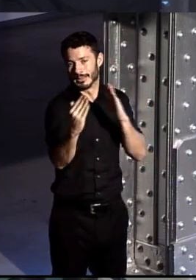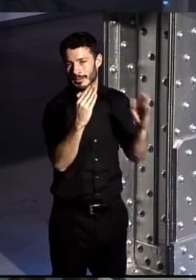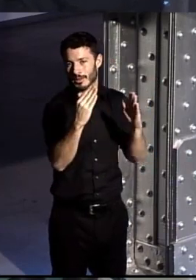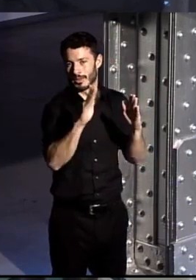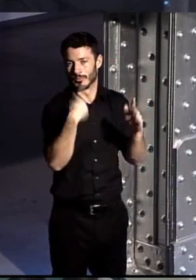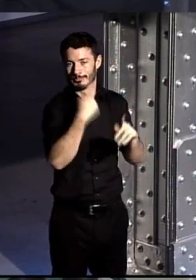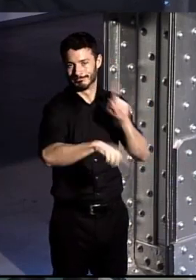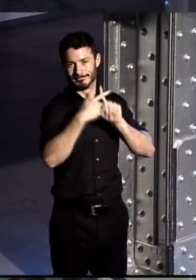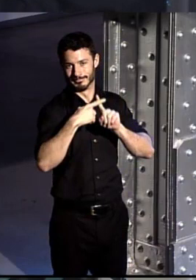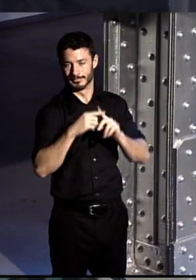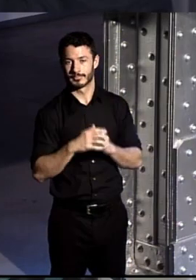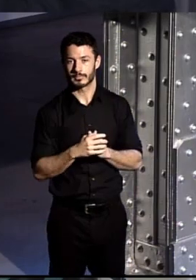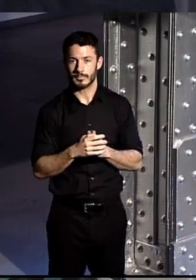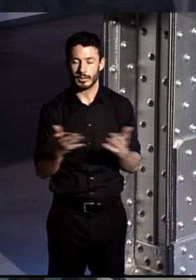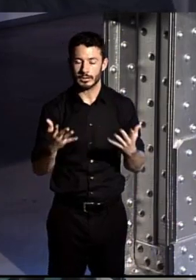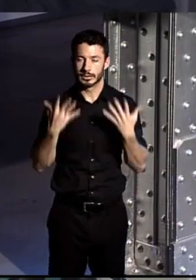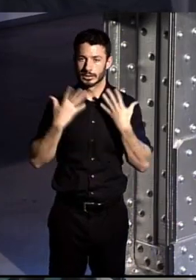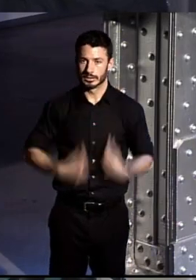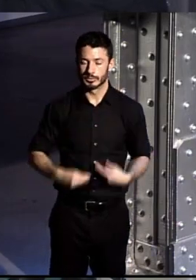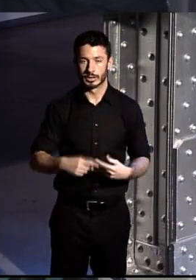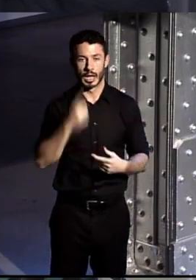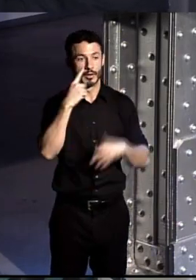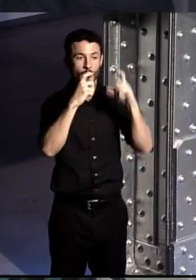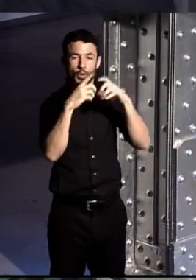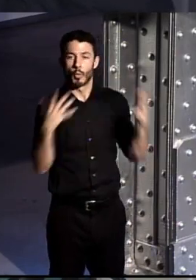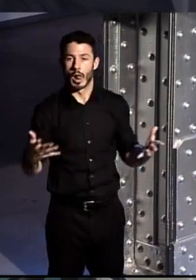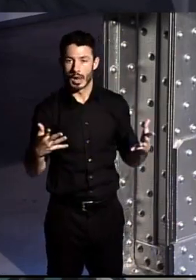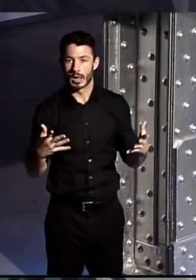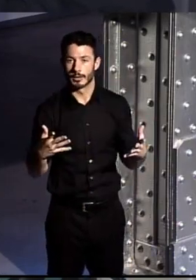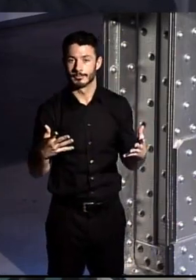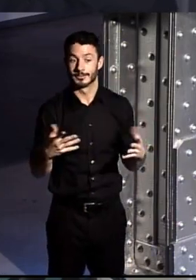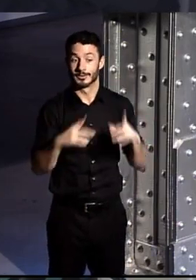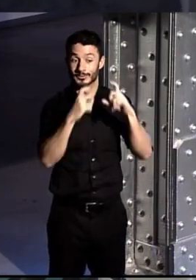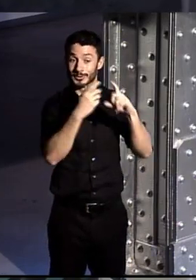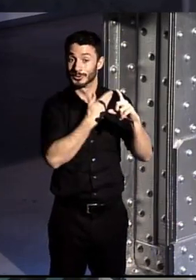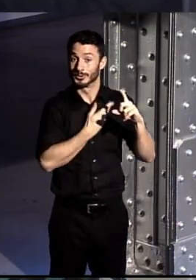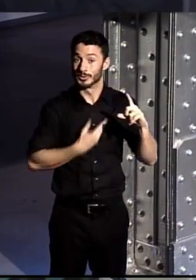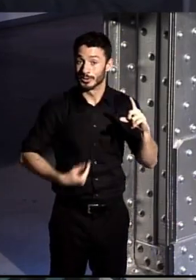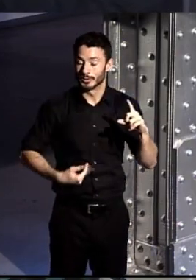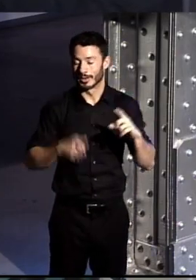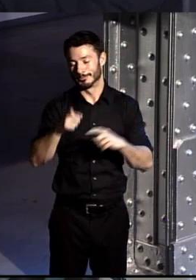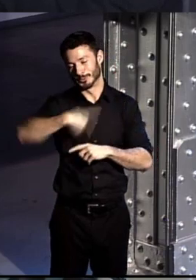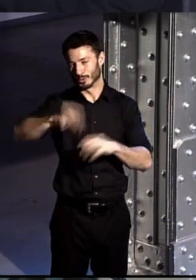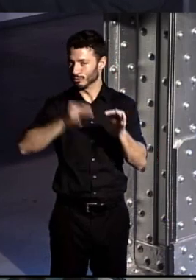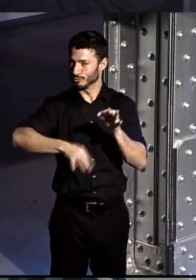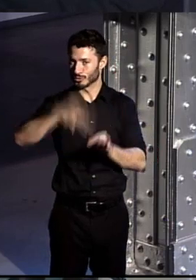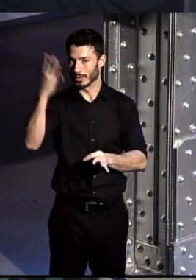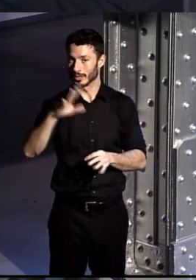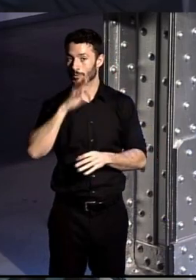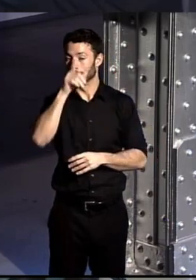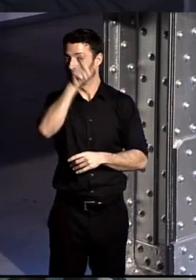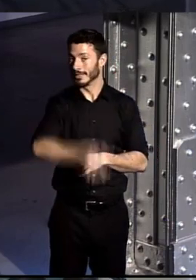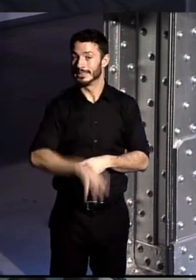fue como un jarro de agua fría y dice, bueno, pero a ver, decidme qué foto es. Y cuando dijimos de quién era, ya nos dijeron, ay, qué suerte habéis tenido, porque hay